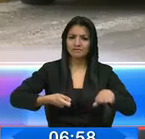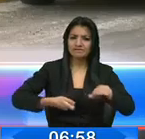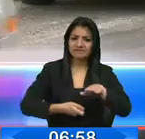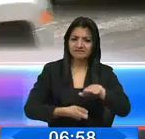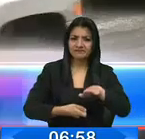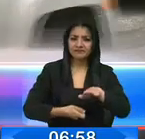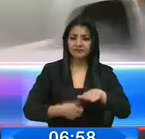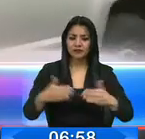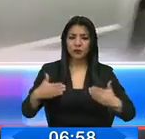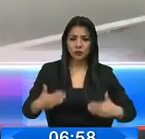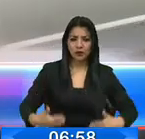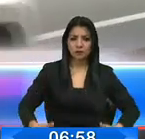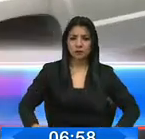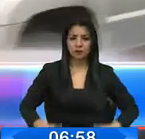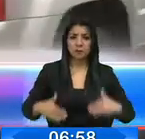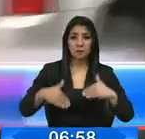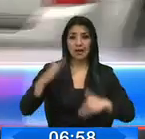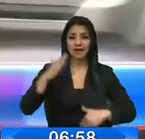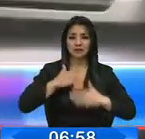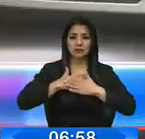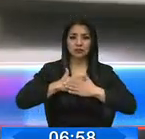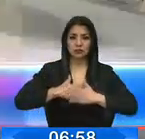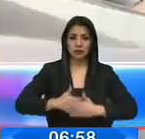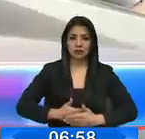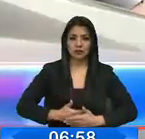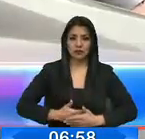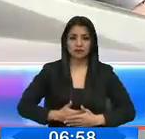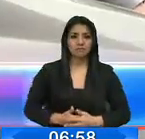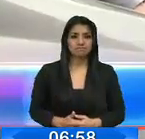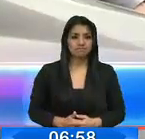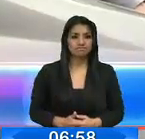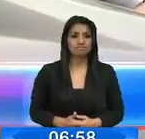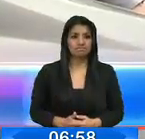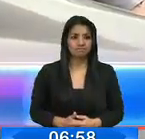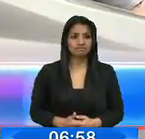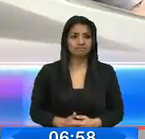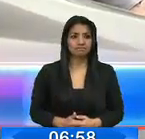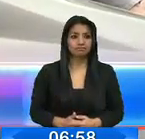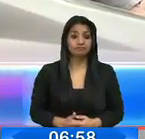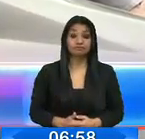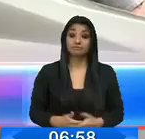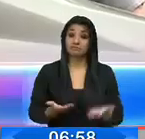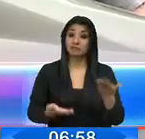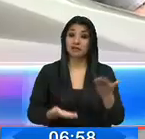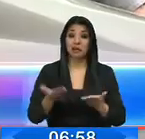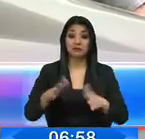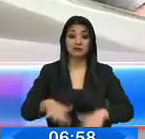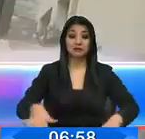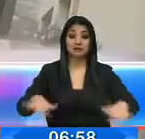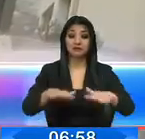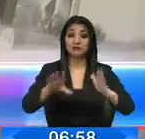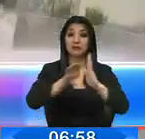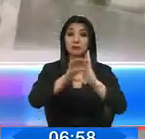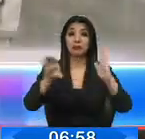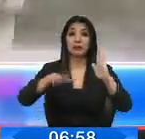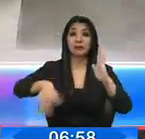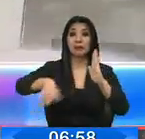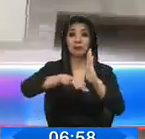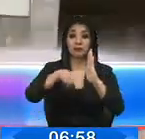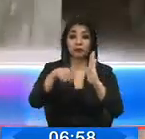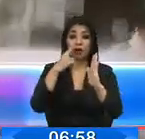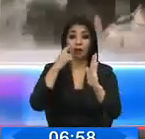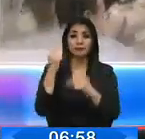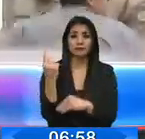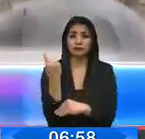punzocortante, sobre todo en el tórax de la víctima. Aparentemente las paredes y muebles del departamento fueron los únicos testigos de